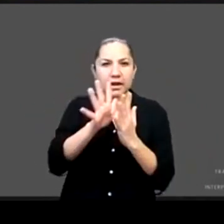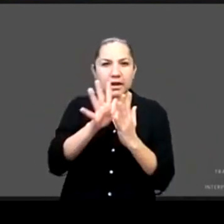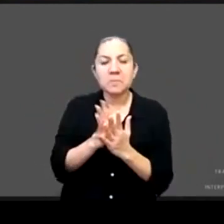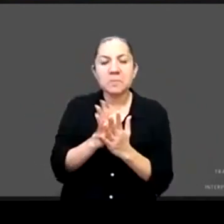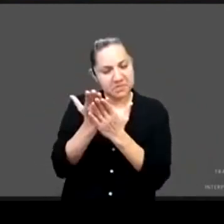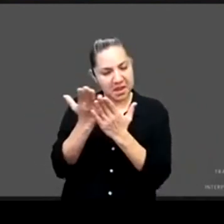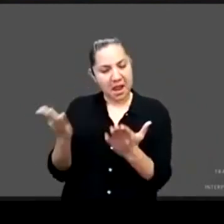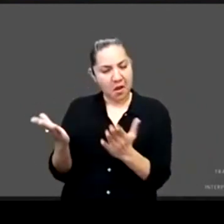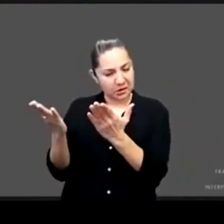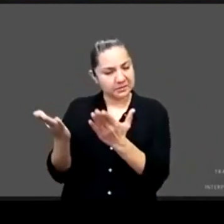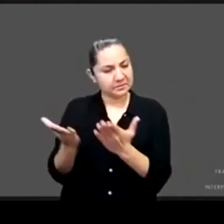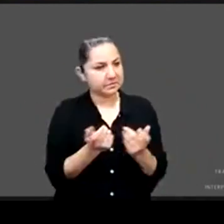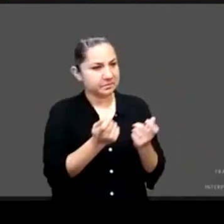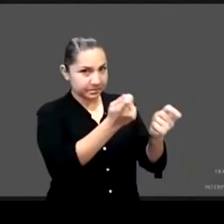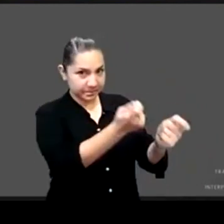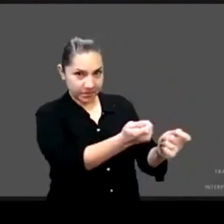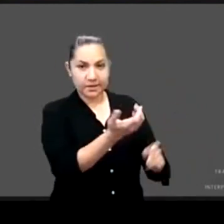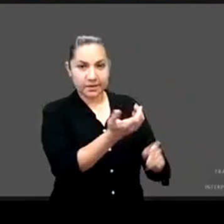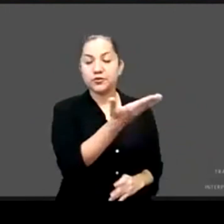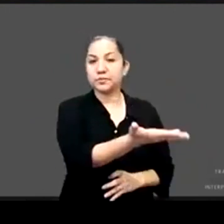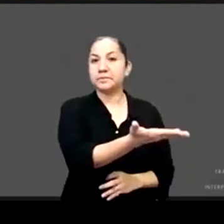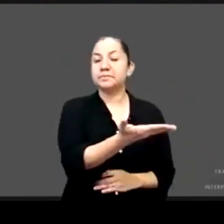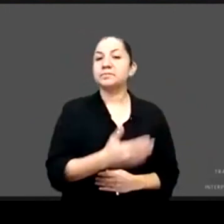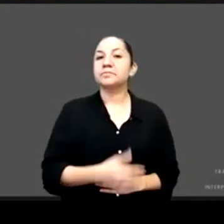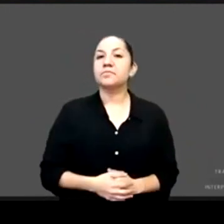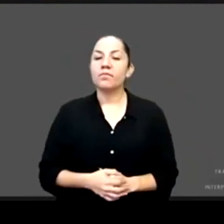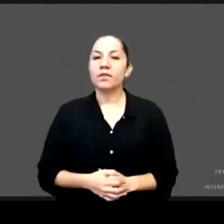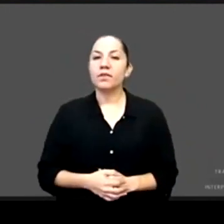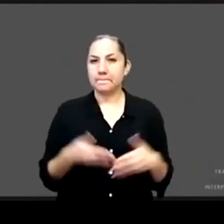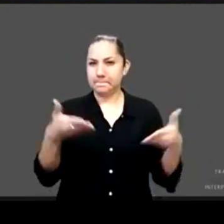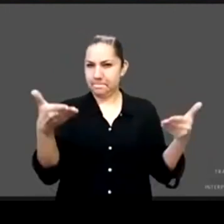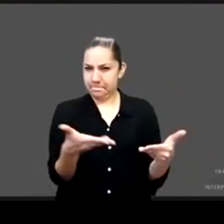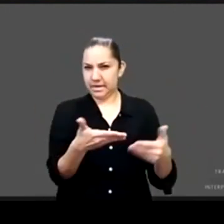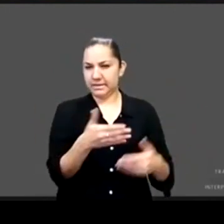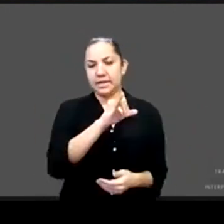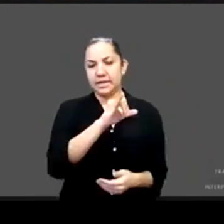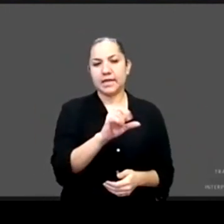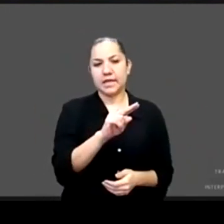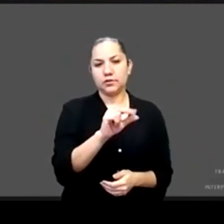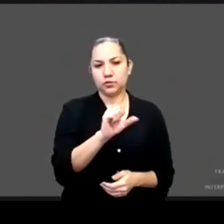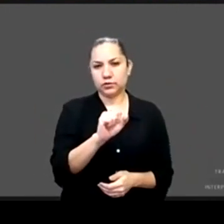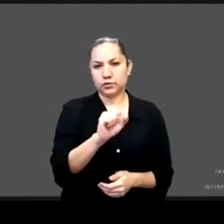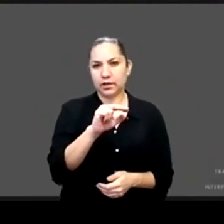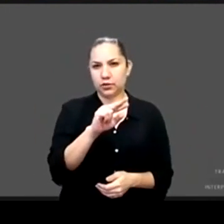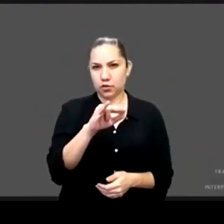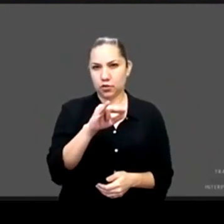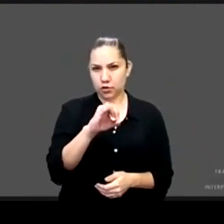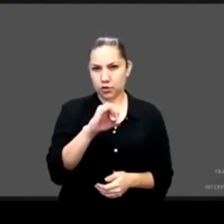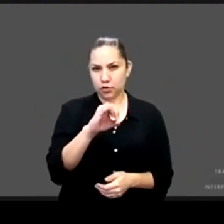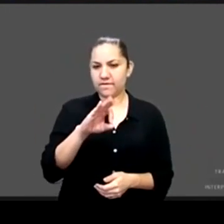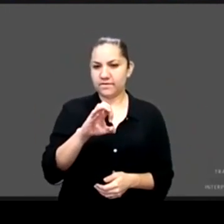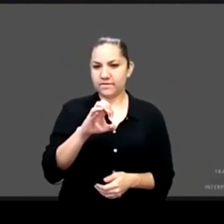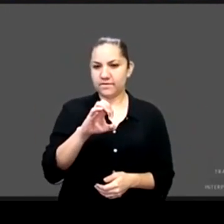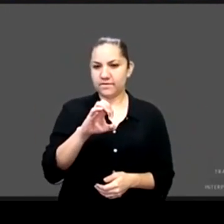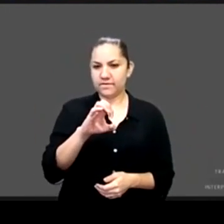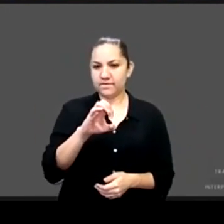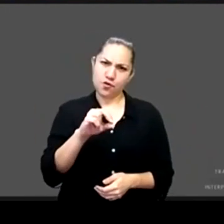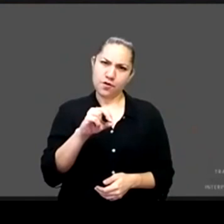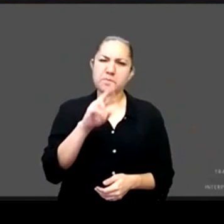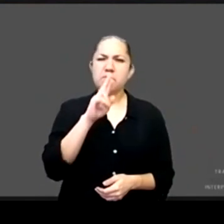continuación, vamos a presentar a Jesús Antonio Frino. Ya te voy a decir Frino, para que ya